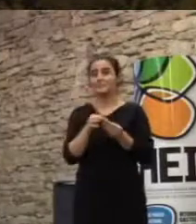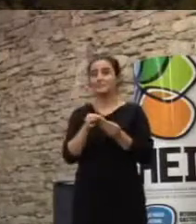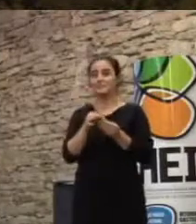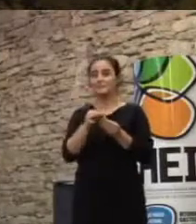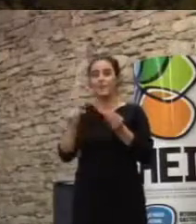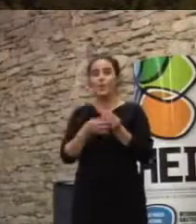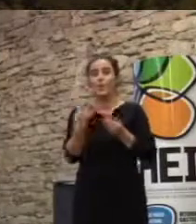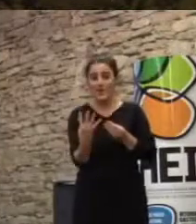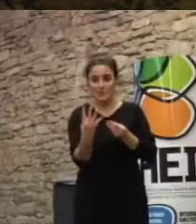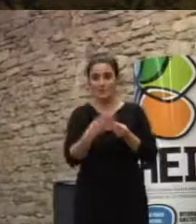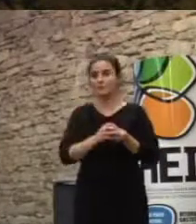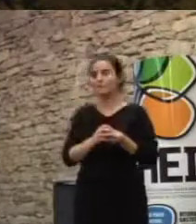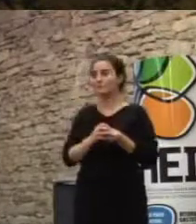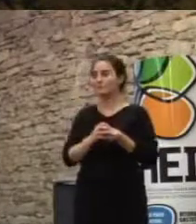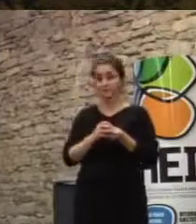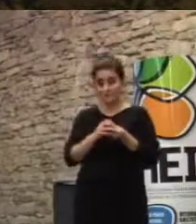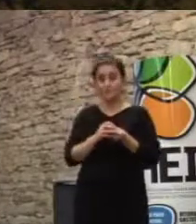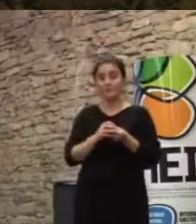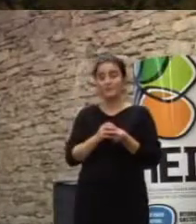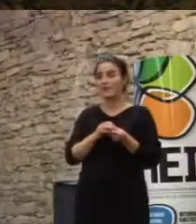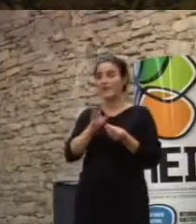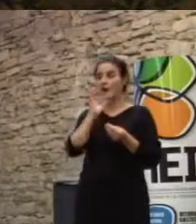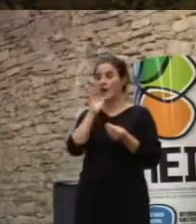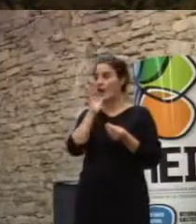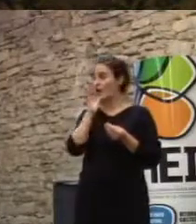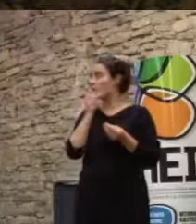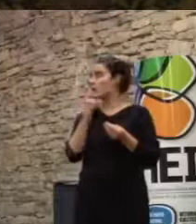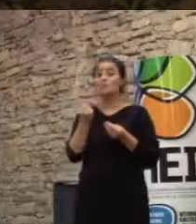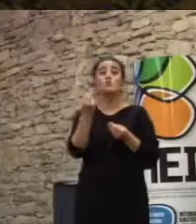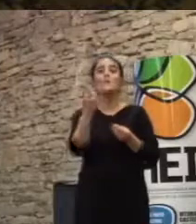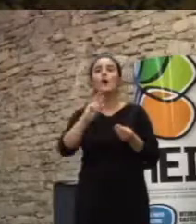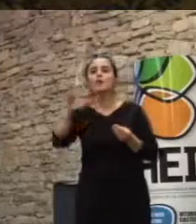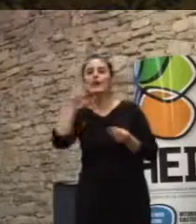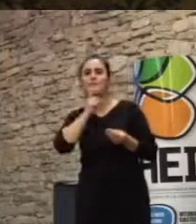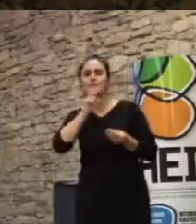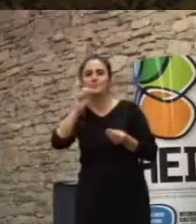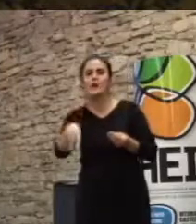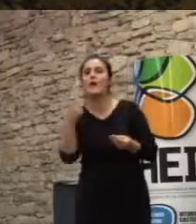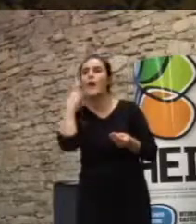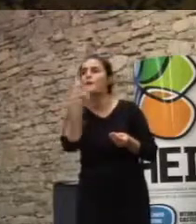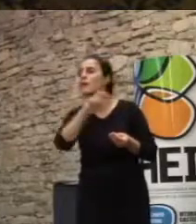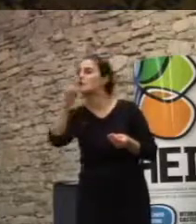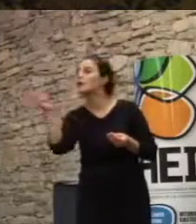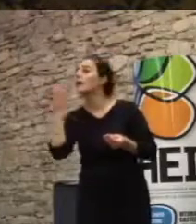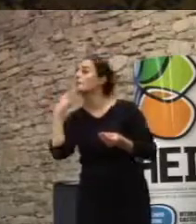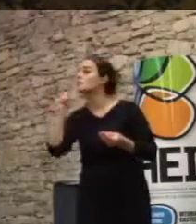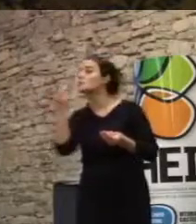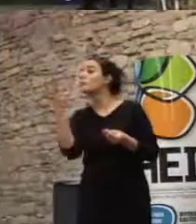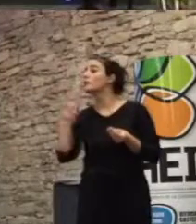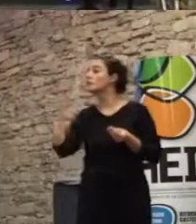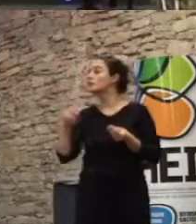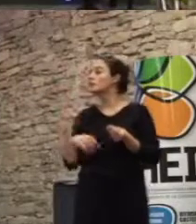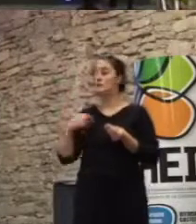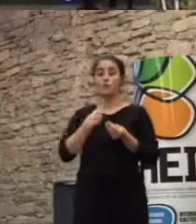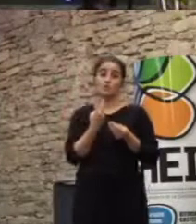bajamos 4 si vamos a unirlo con otro número distinto para que sea más complejo todavía dígame otro número